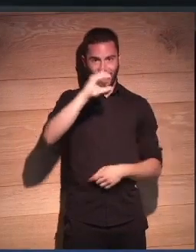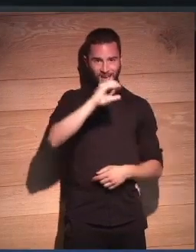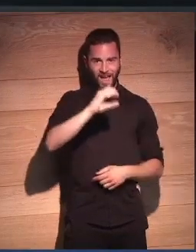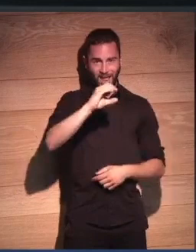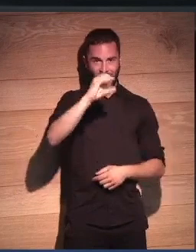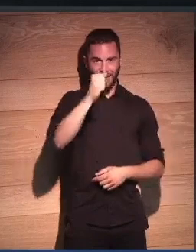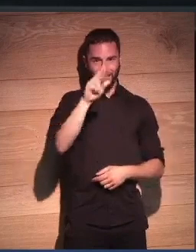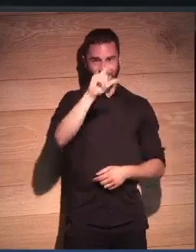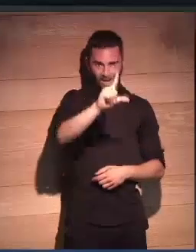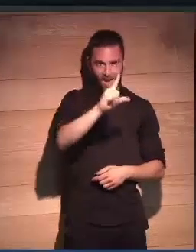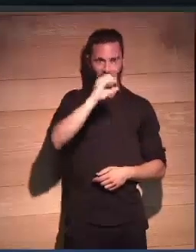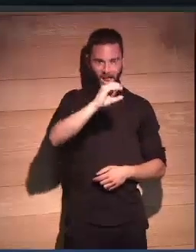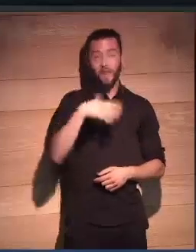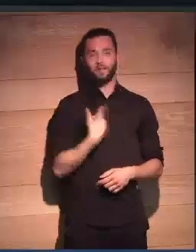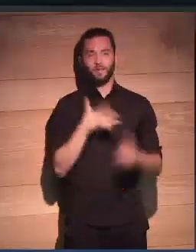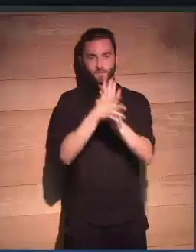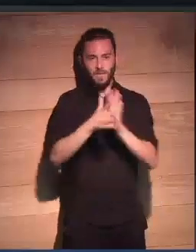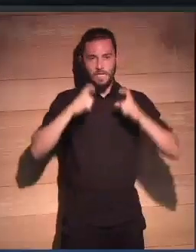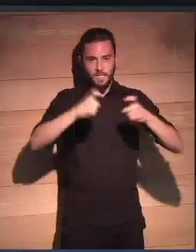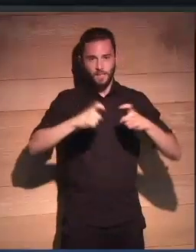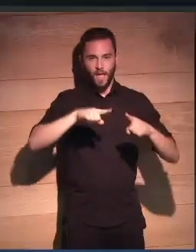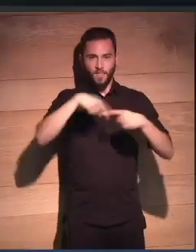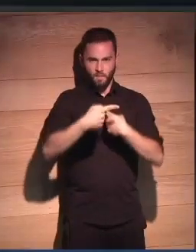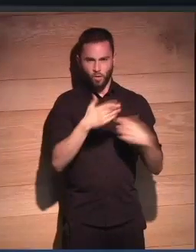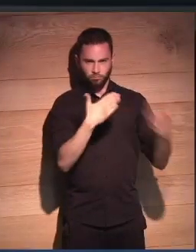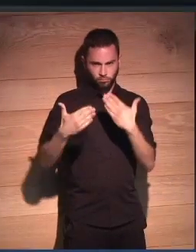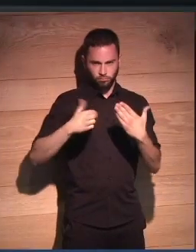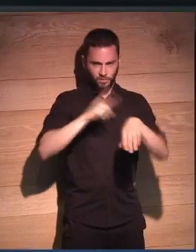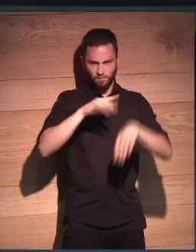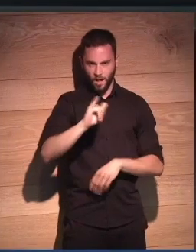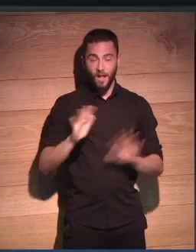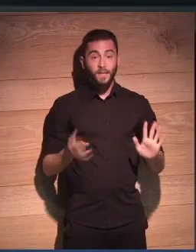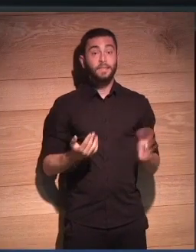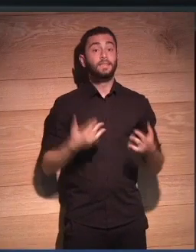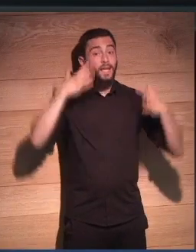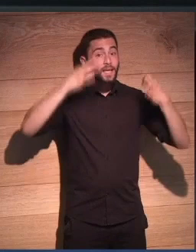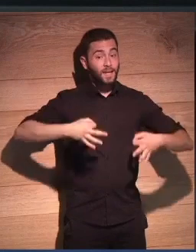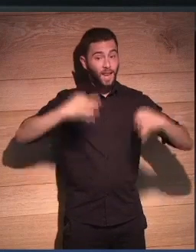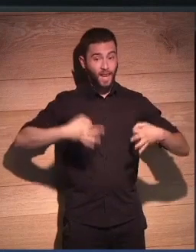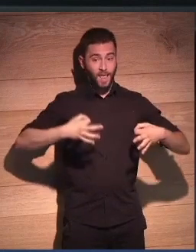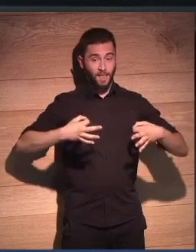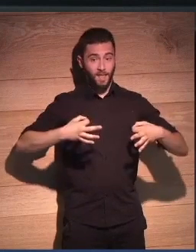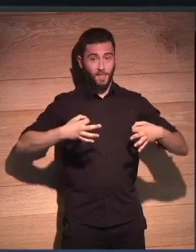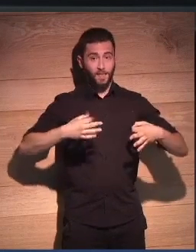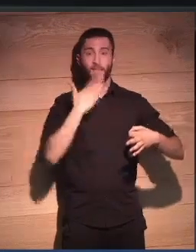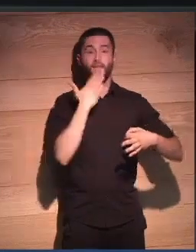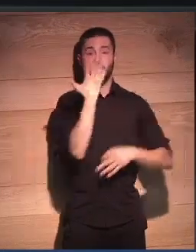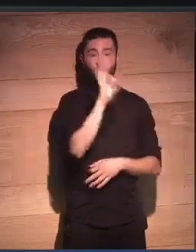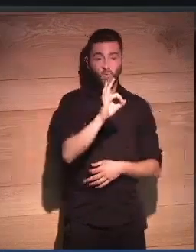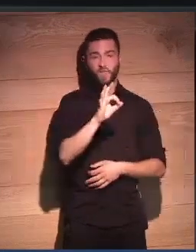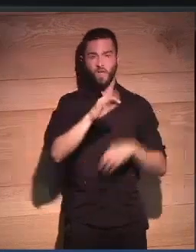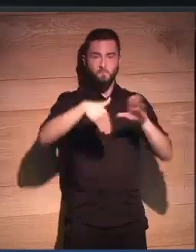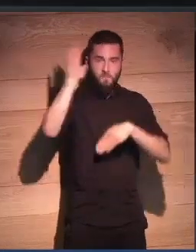diálogo tendremos tiempo para comentarlo, de que realmente nos han convencido de que a partir de los 50,